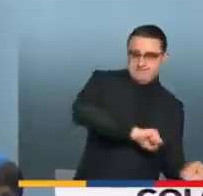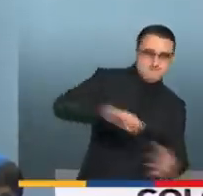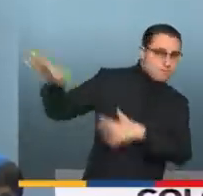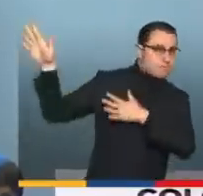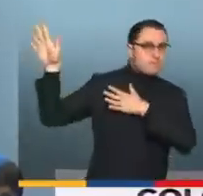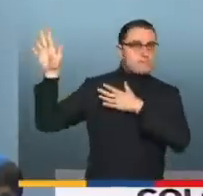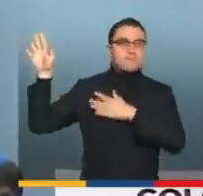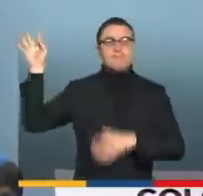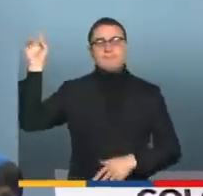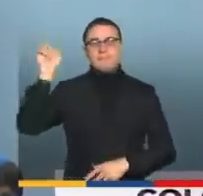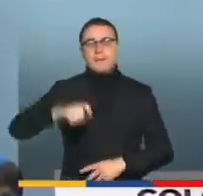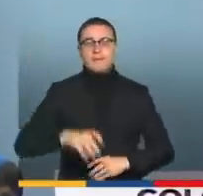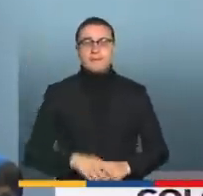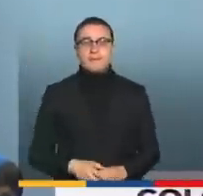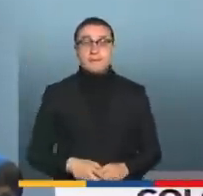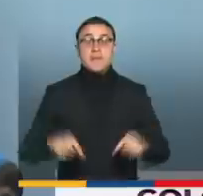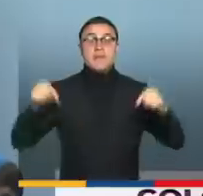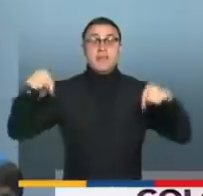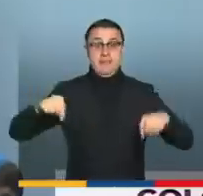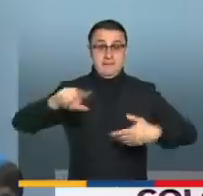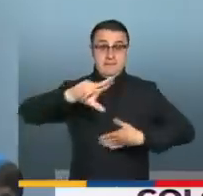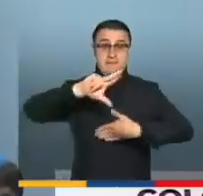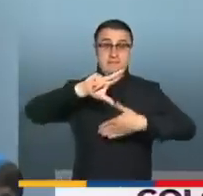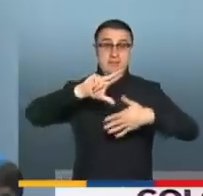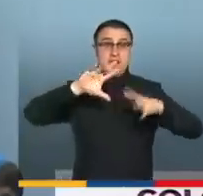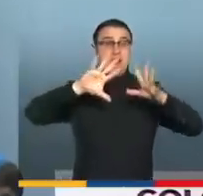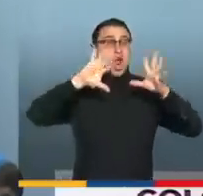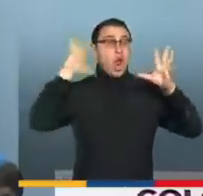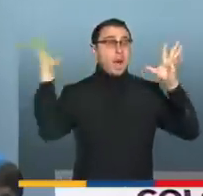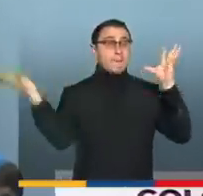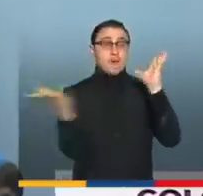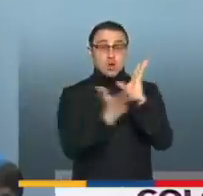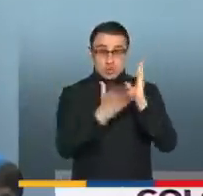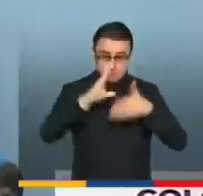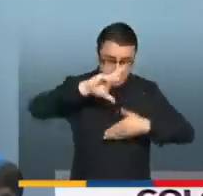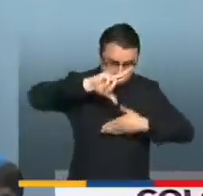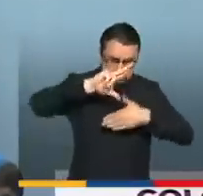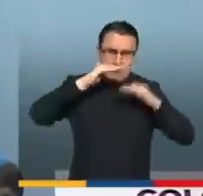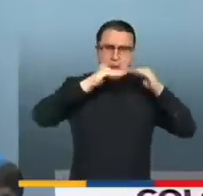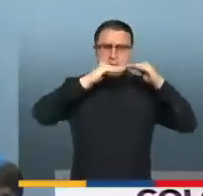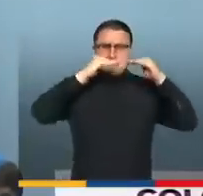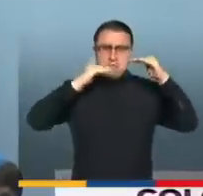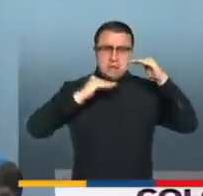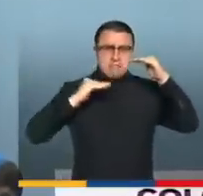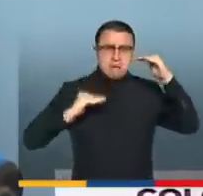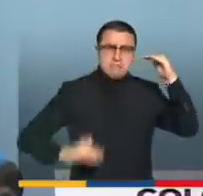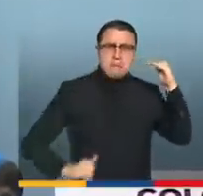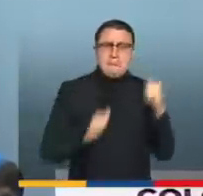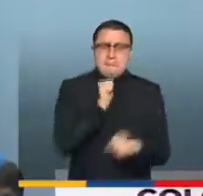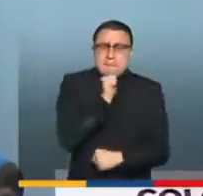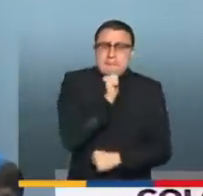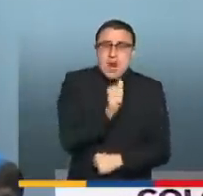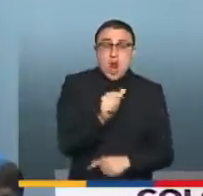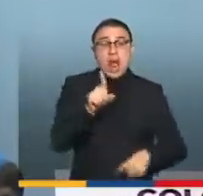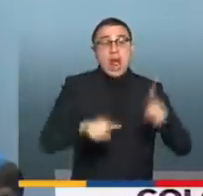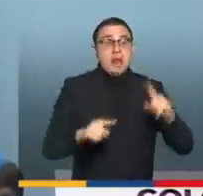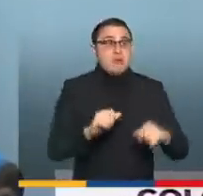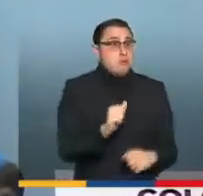Somos la sociedad más desigual del mundo, toda América Latina, unos más, otros